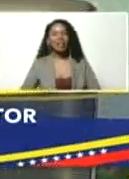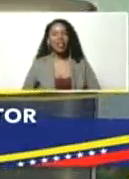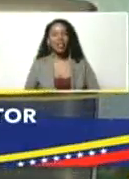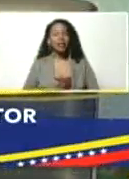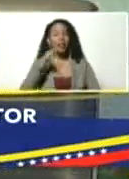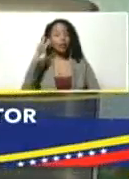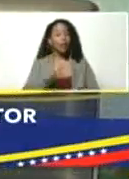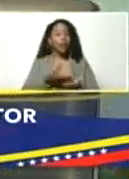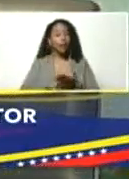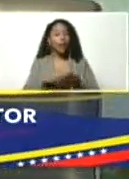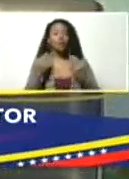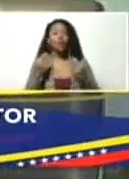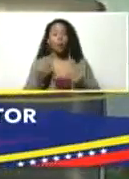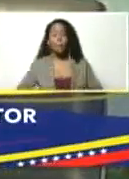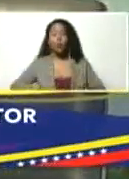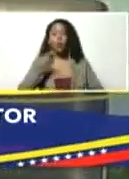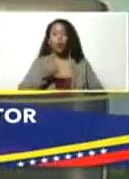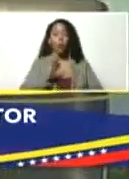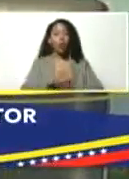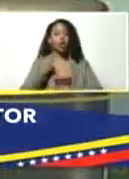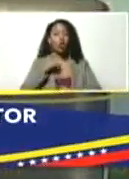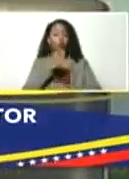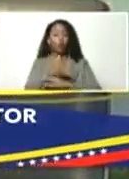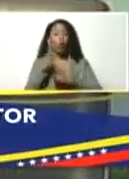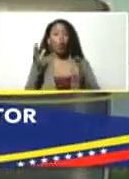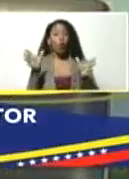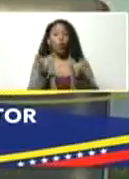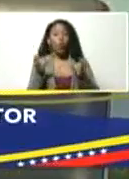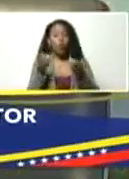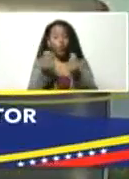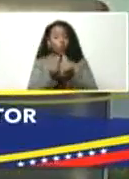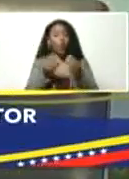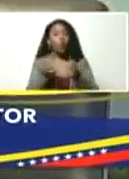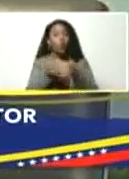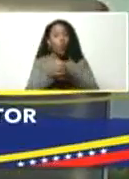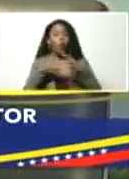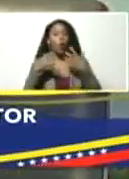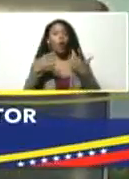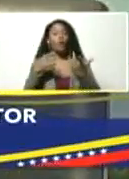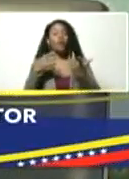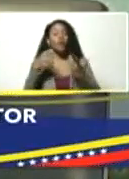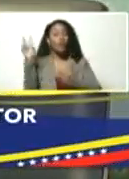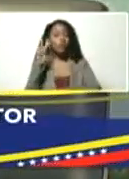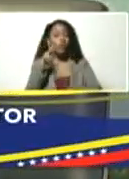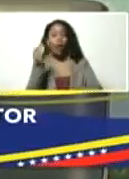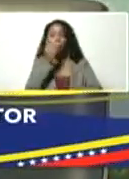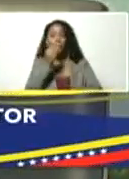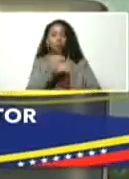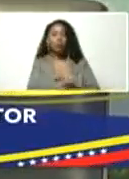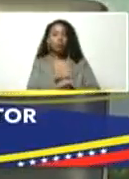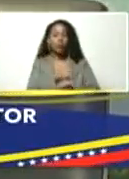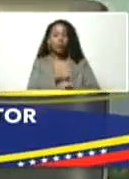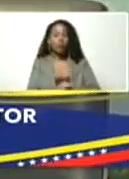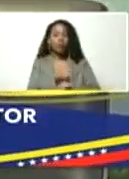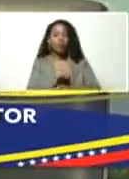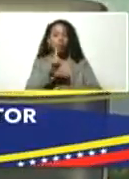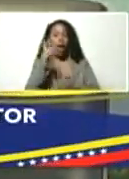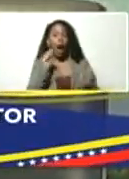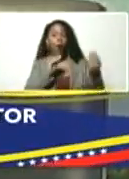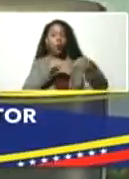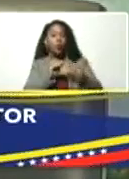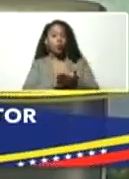fue muy importante porque estuvimos con la Cámara Venezolana de la Industria de Alimentos, Cavidea, como usted bien dice, y un acuerdo que establecieron